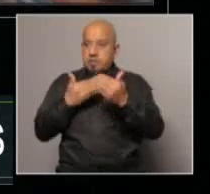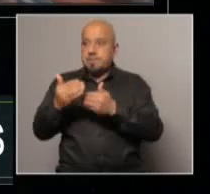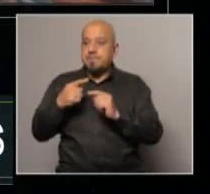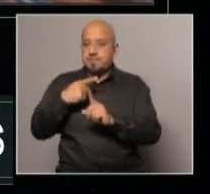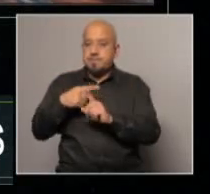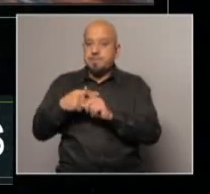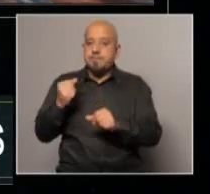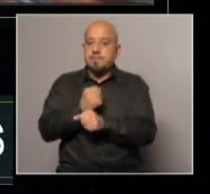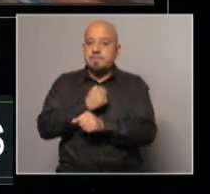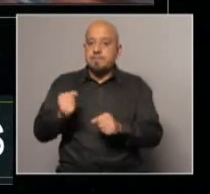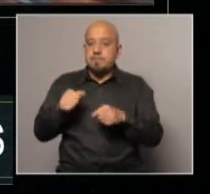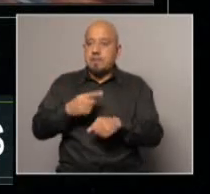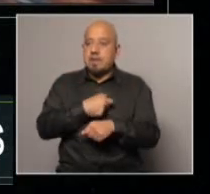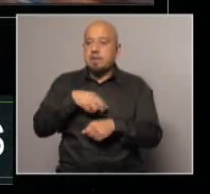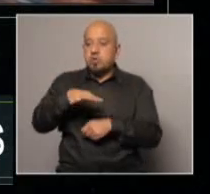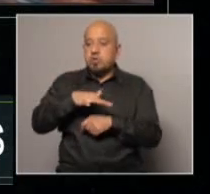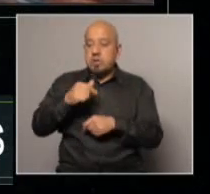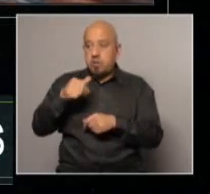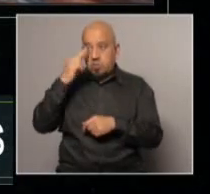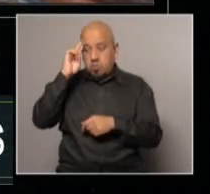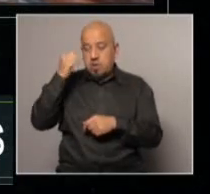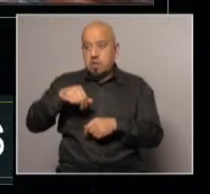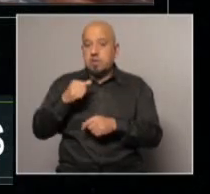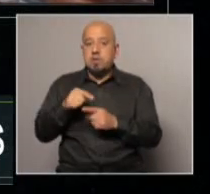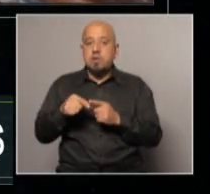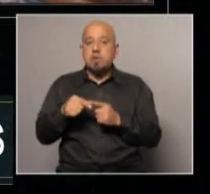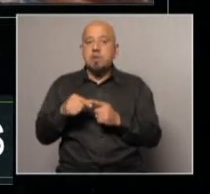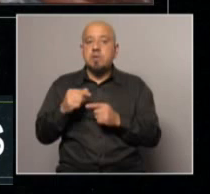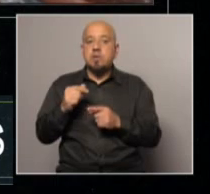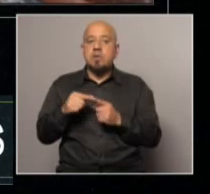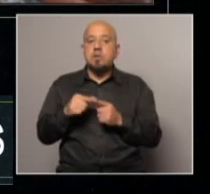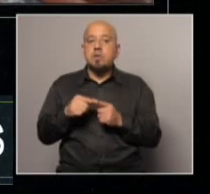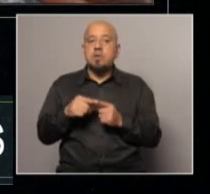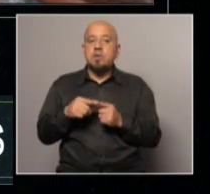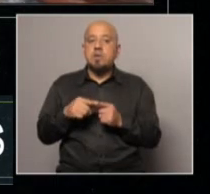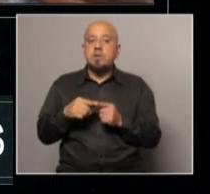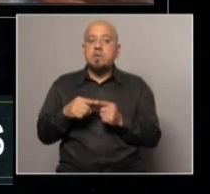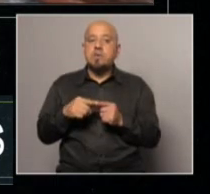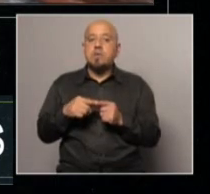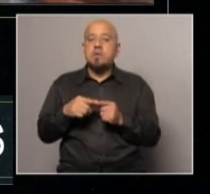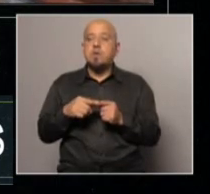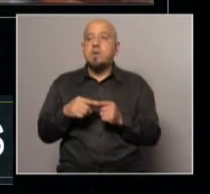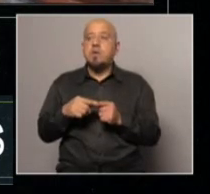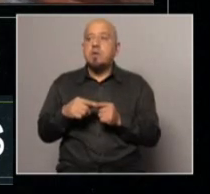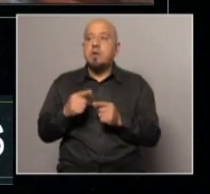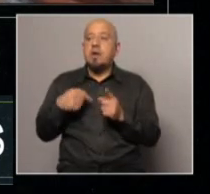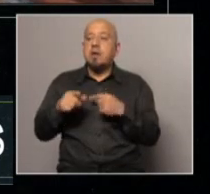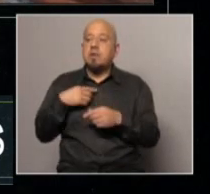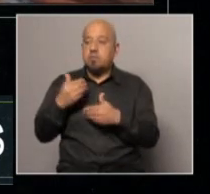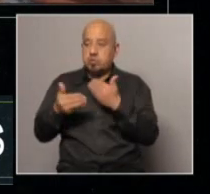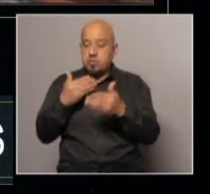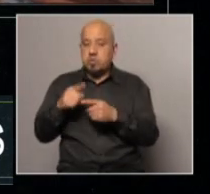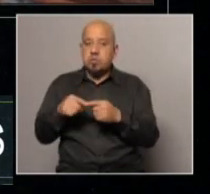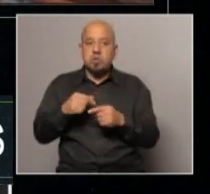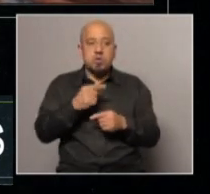la aprobación del cannabis en la sociedad uruguaya. Sí, por ejemplo... Más de lo que se proyectaba, o sea, lo que era la expectativa previa a todo este proceso. Sí,